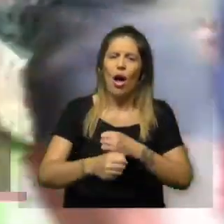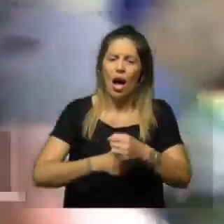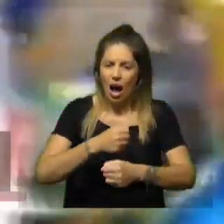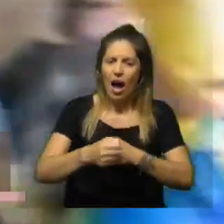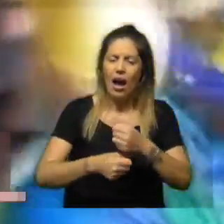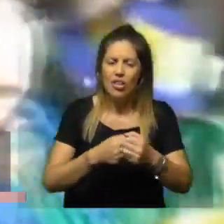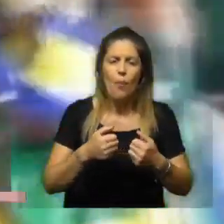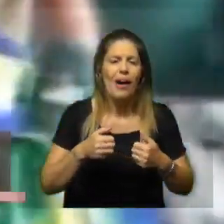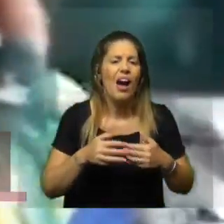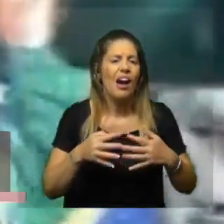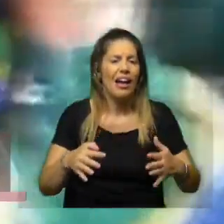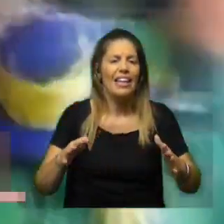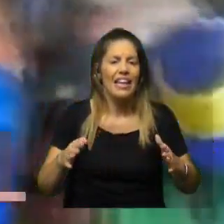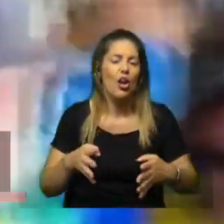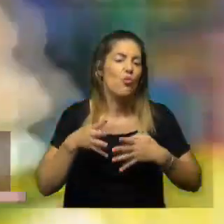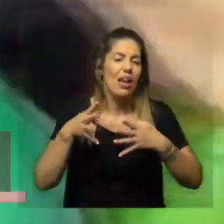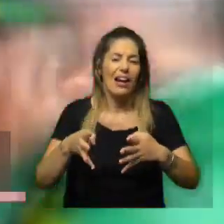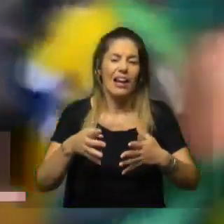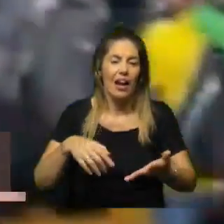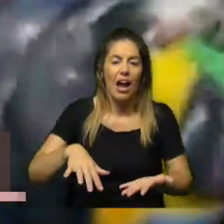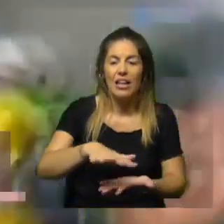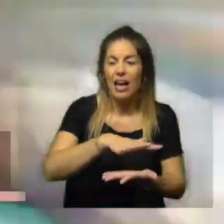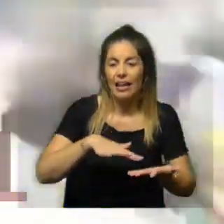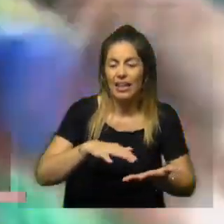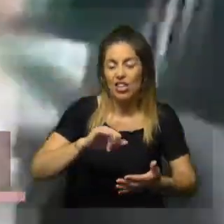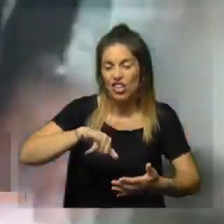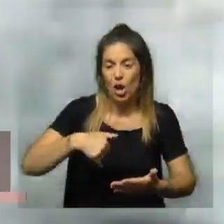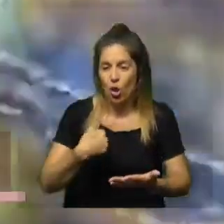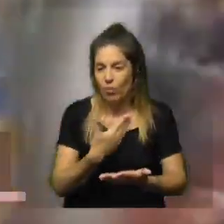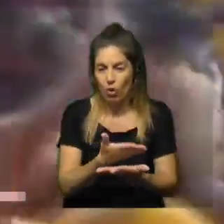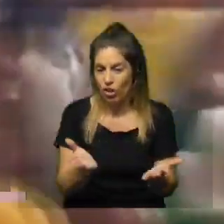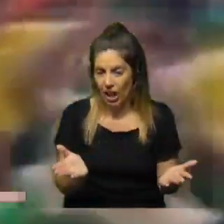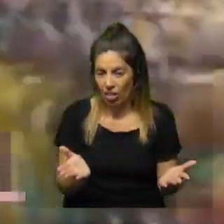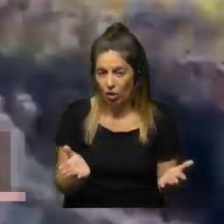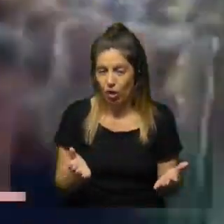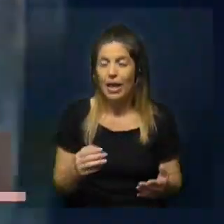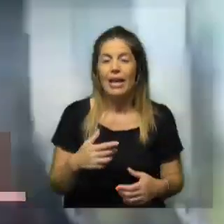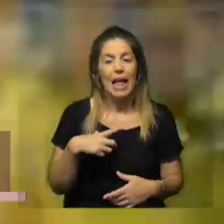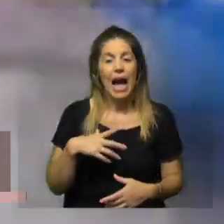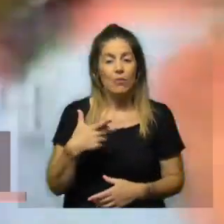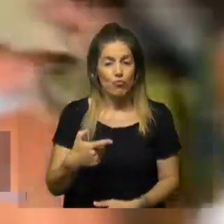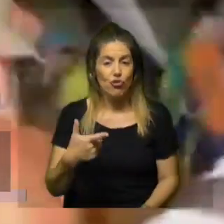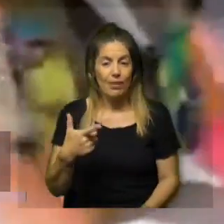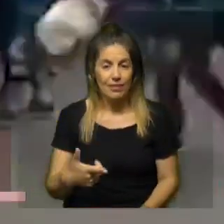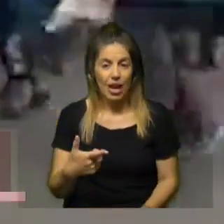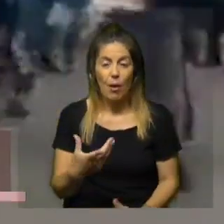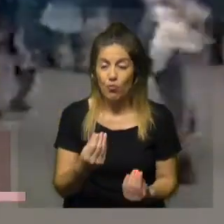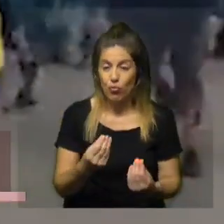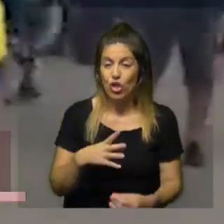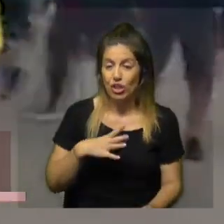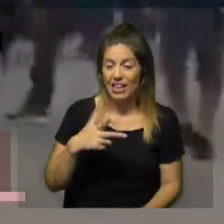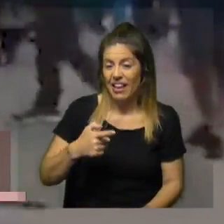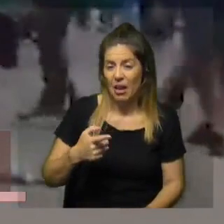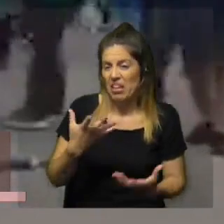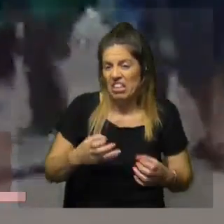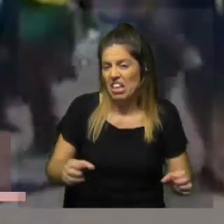para generar una guerra civil. La verdad es esa y lo han demostrado. Están armados, muchos de ellos están armados y estarían dispuestos a